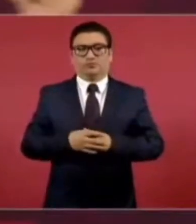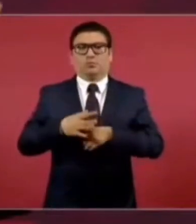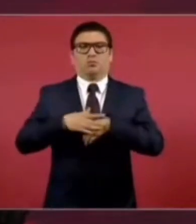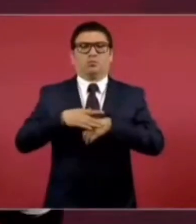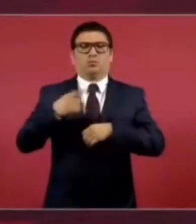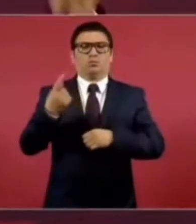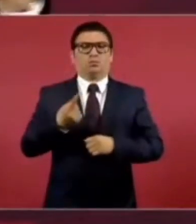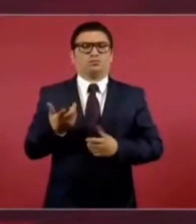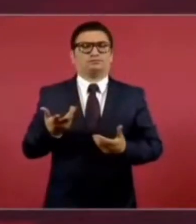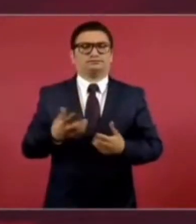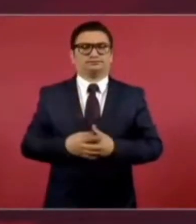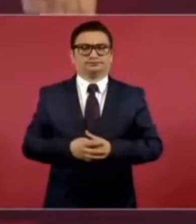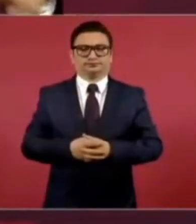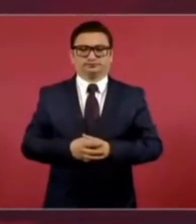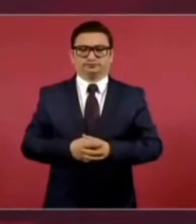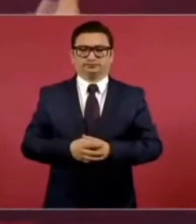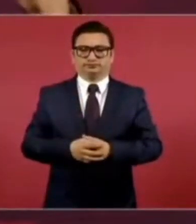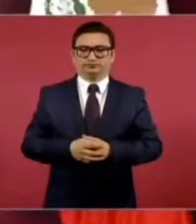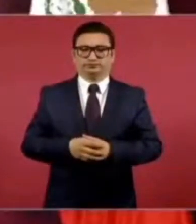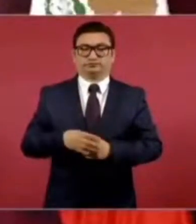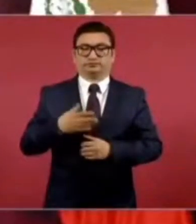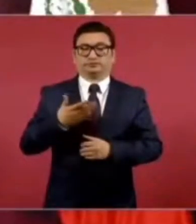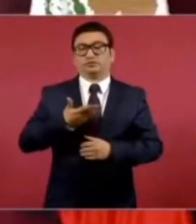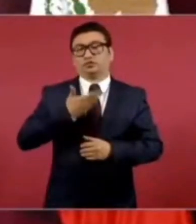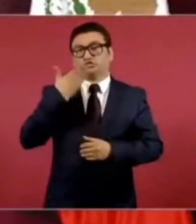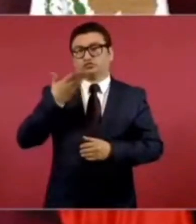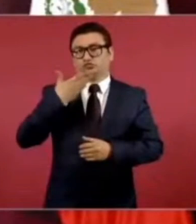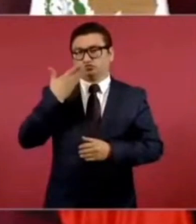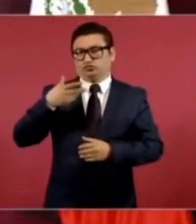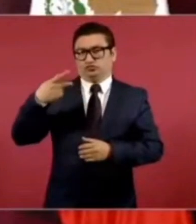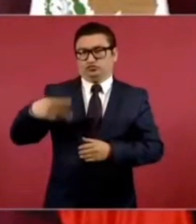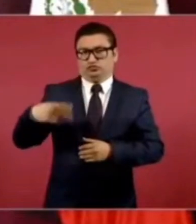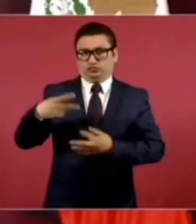porque el uso comunal de la tierra